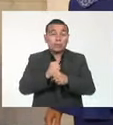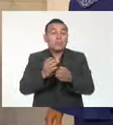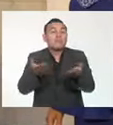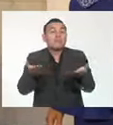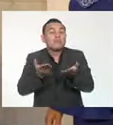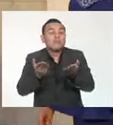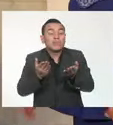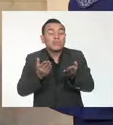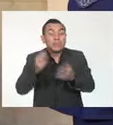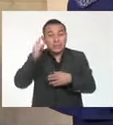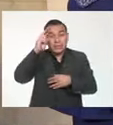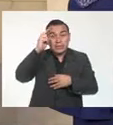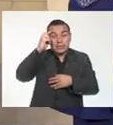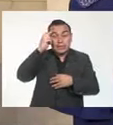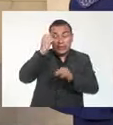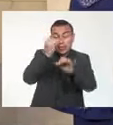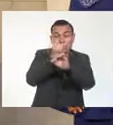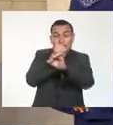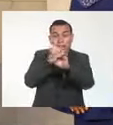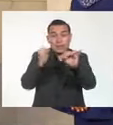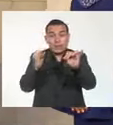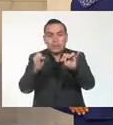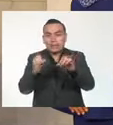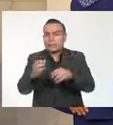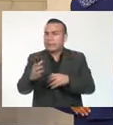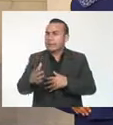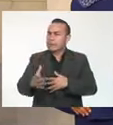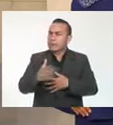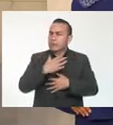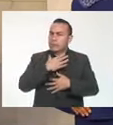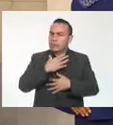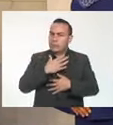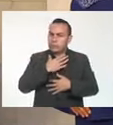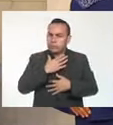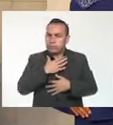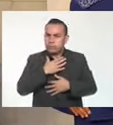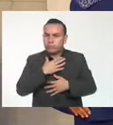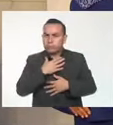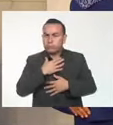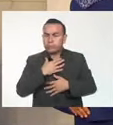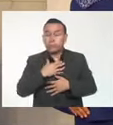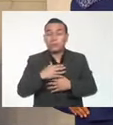porque la balanza para alcanzar la independencia es demasiado frágil, demasiado sensible.